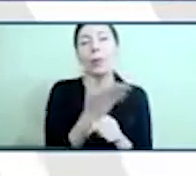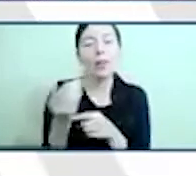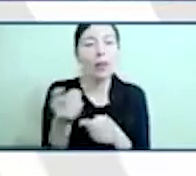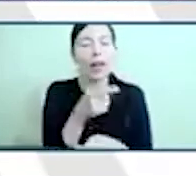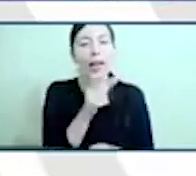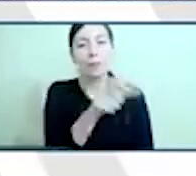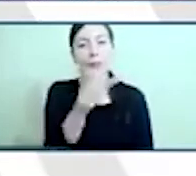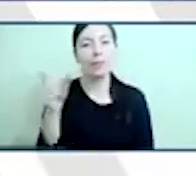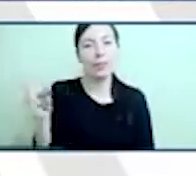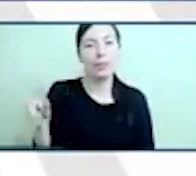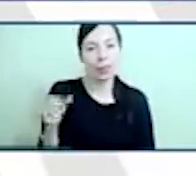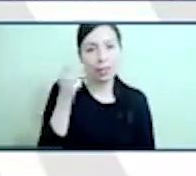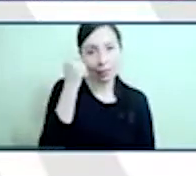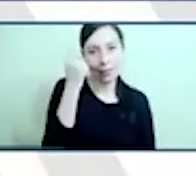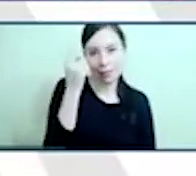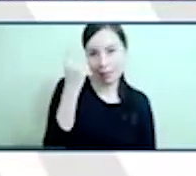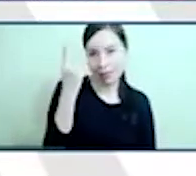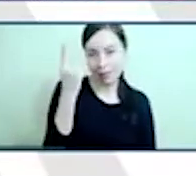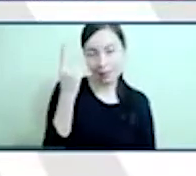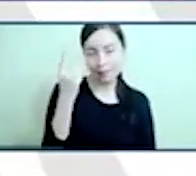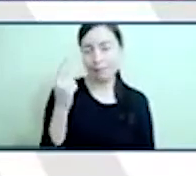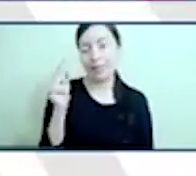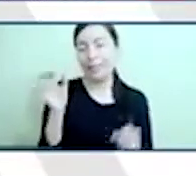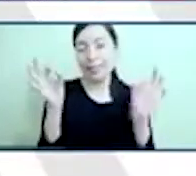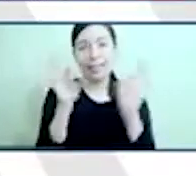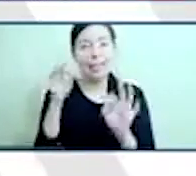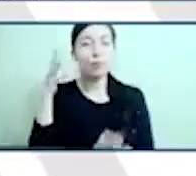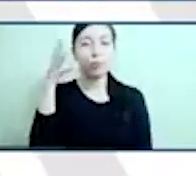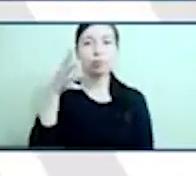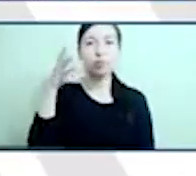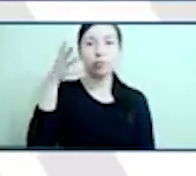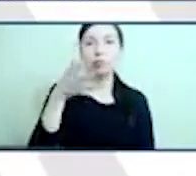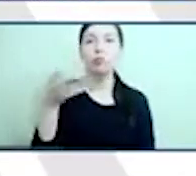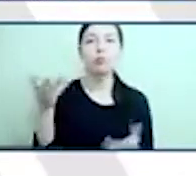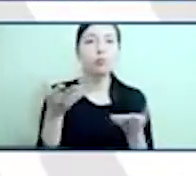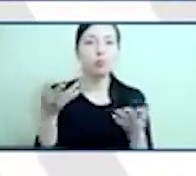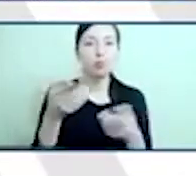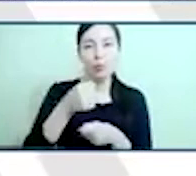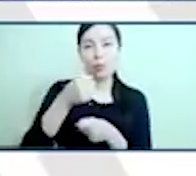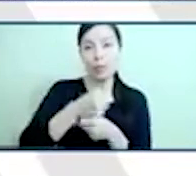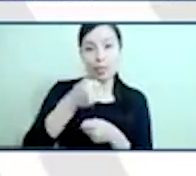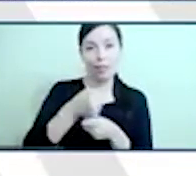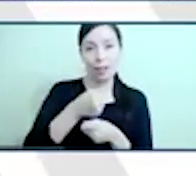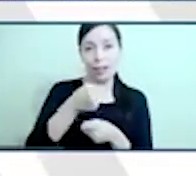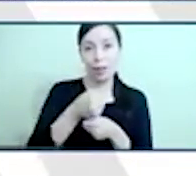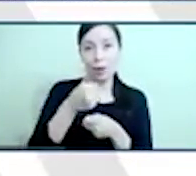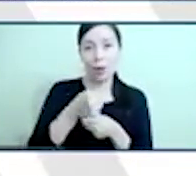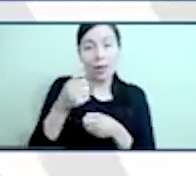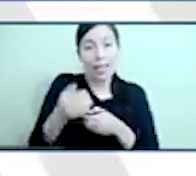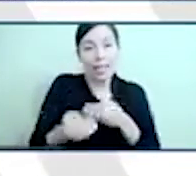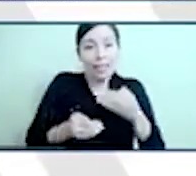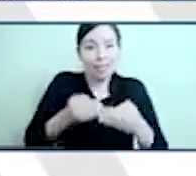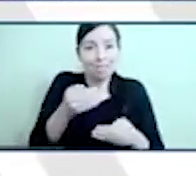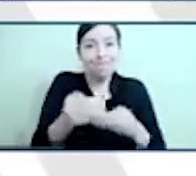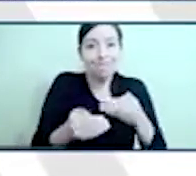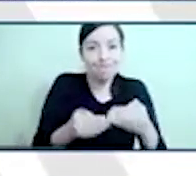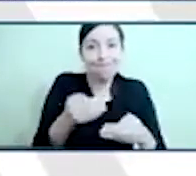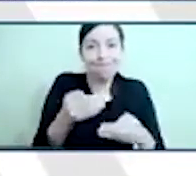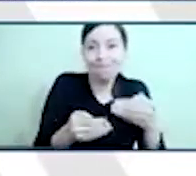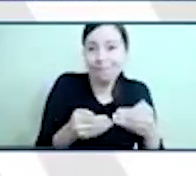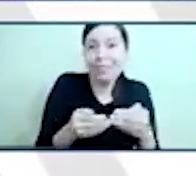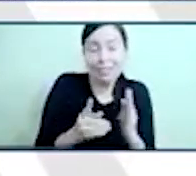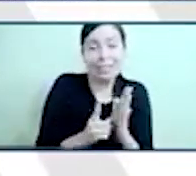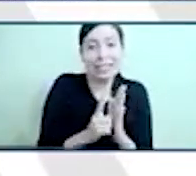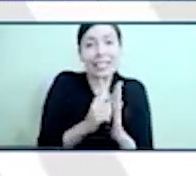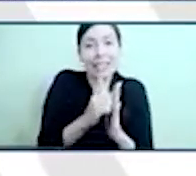cuenta como una consideración respecto a esta charla, y es que esto es un trabajo en progreso, está todavía en